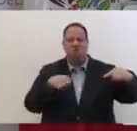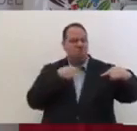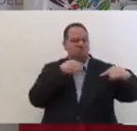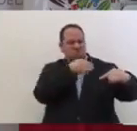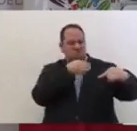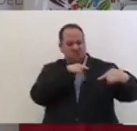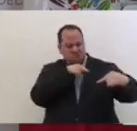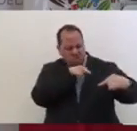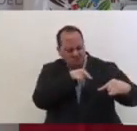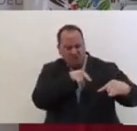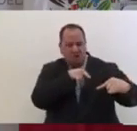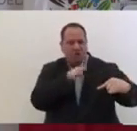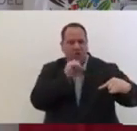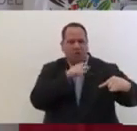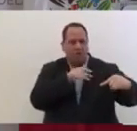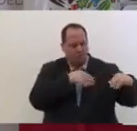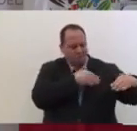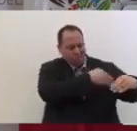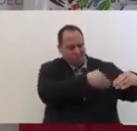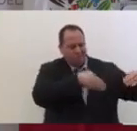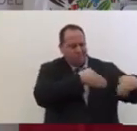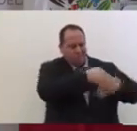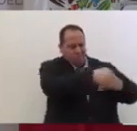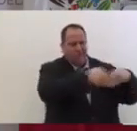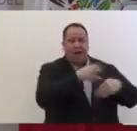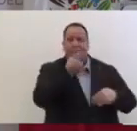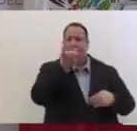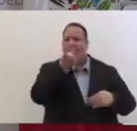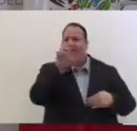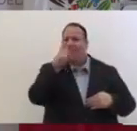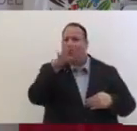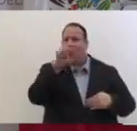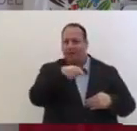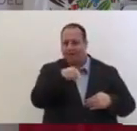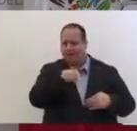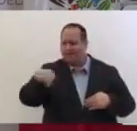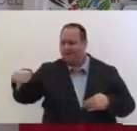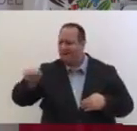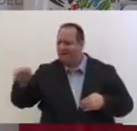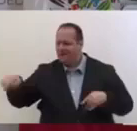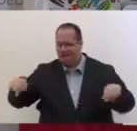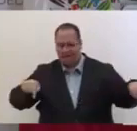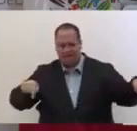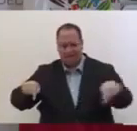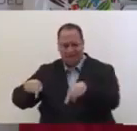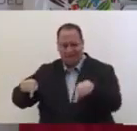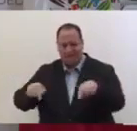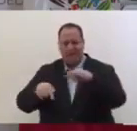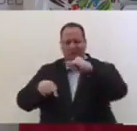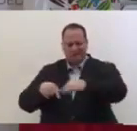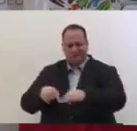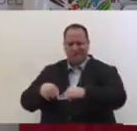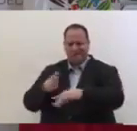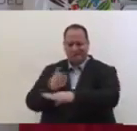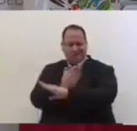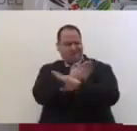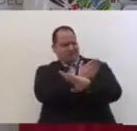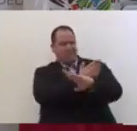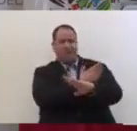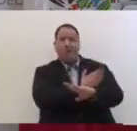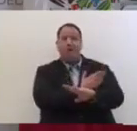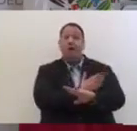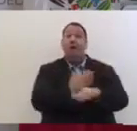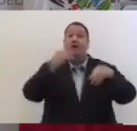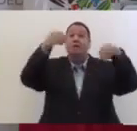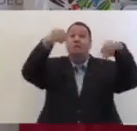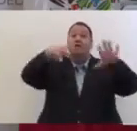circulación correcta en el tramo carretero de Valle de Guadalupe hacia Tecate y además este vehículo se dio a conocer en